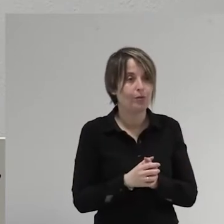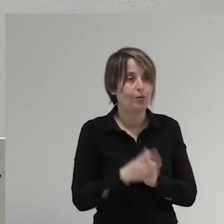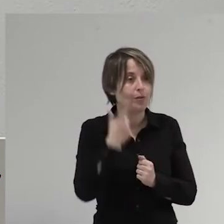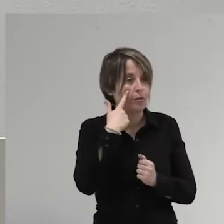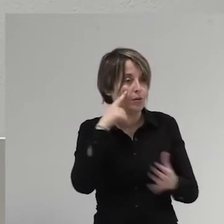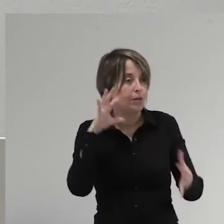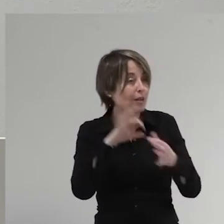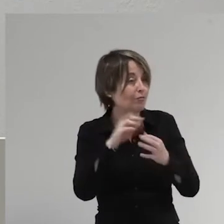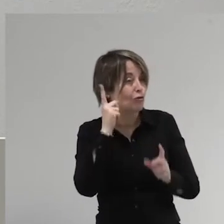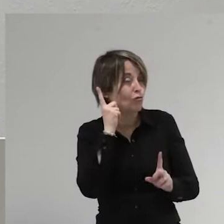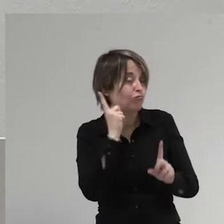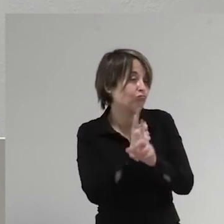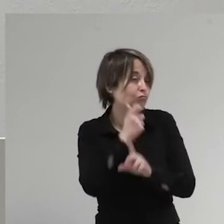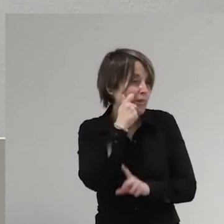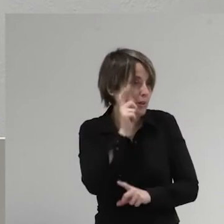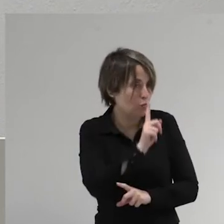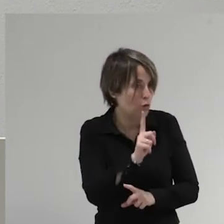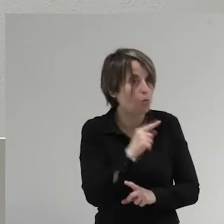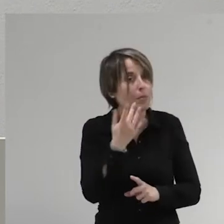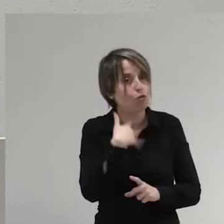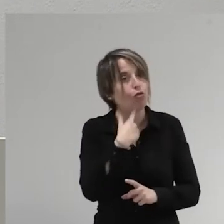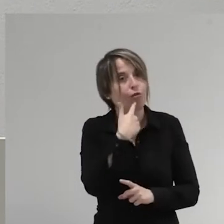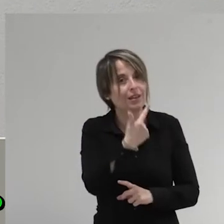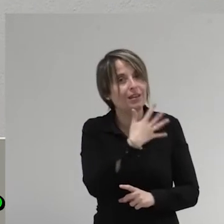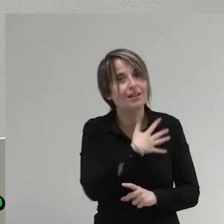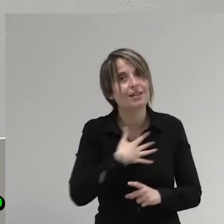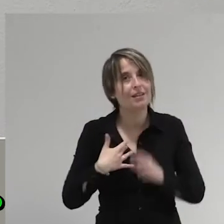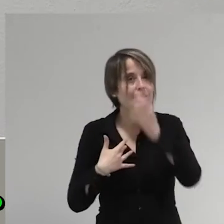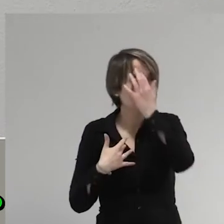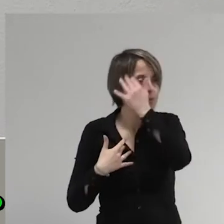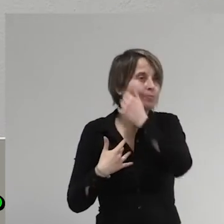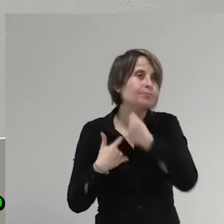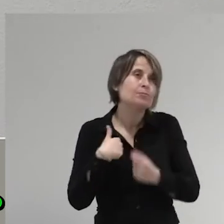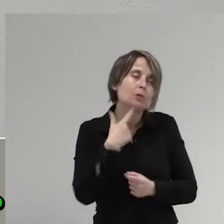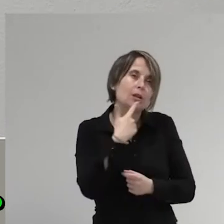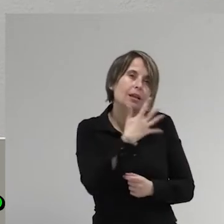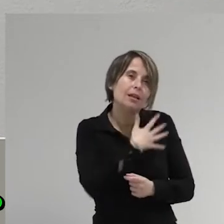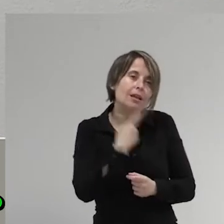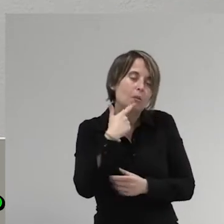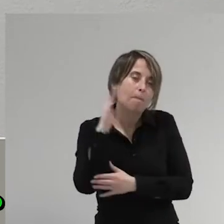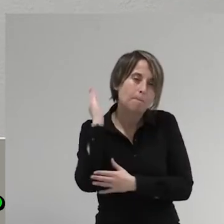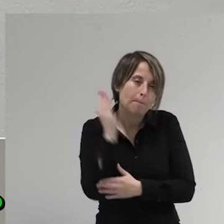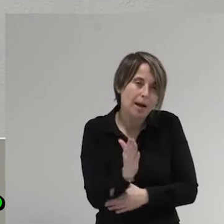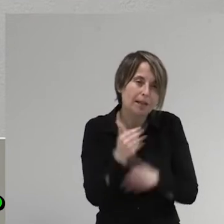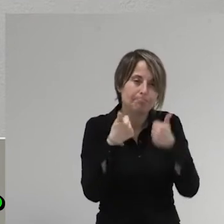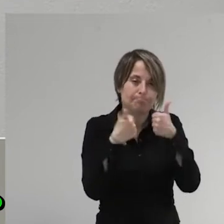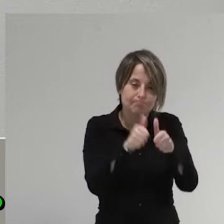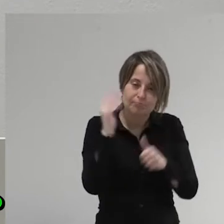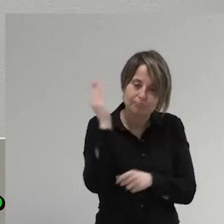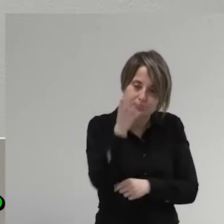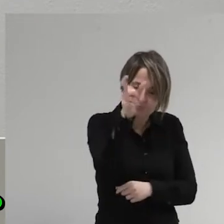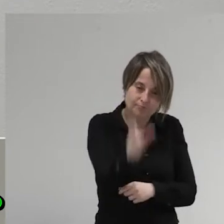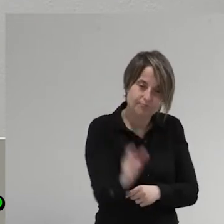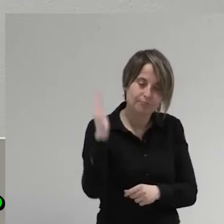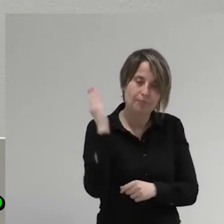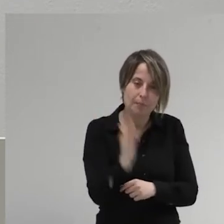el racismo, ¿no? Pero bueno, en últimas, lo que quería decir con esto es que la criminalización